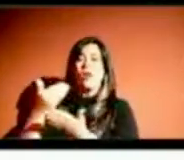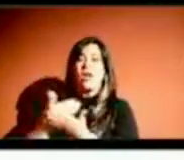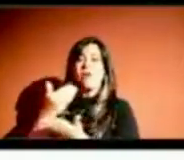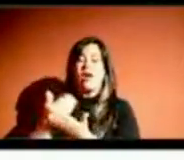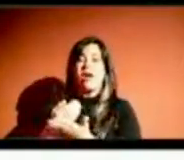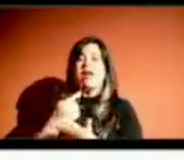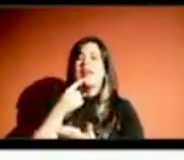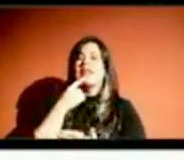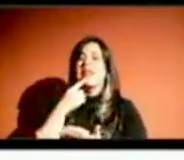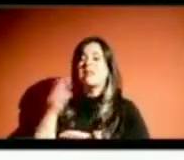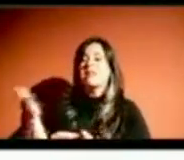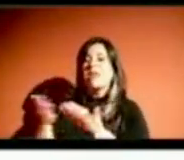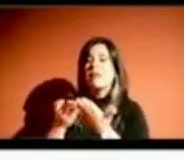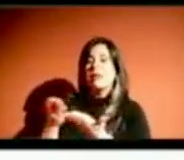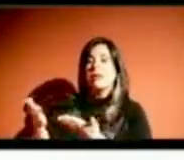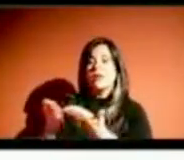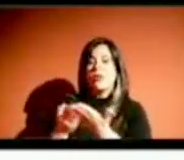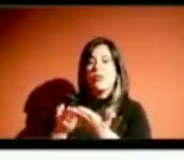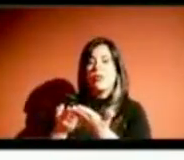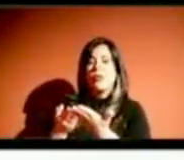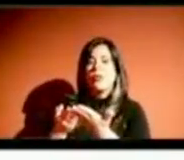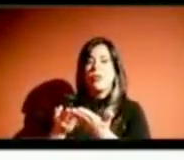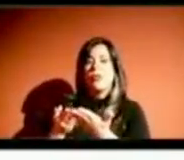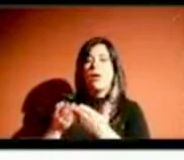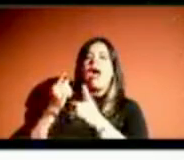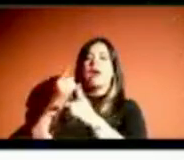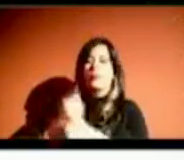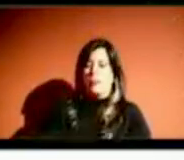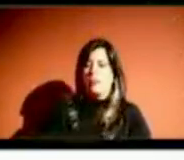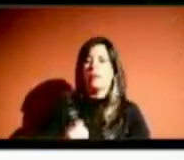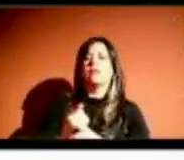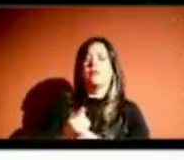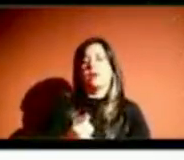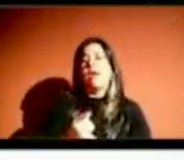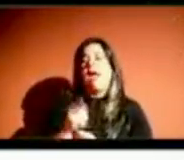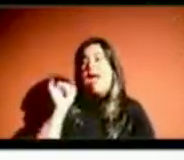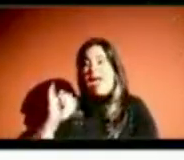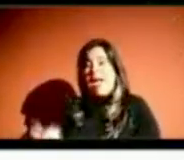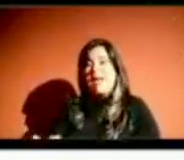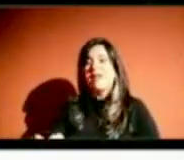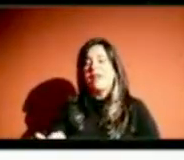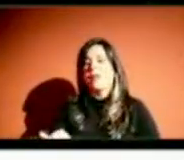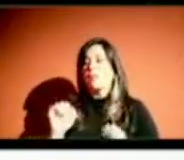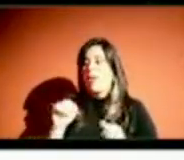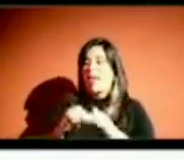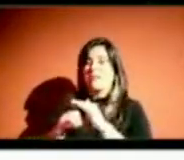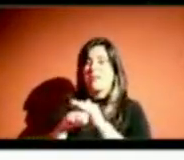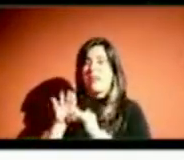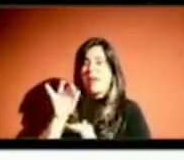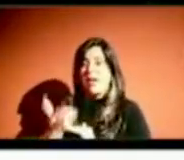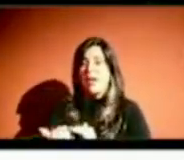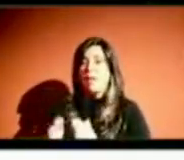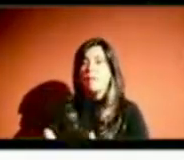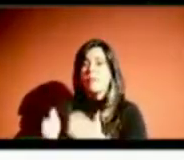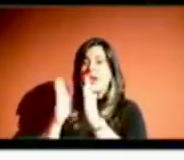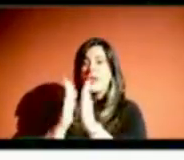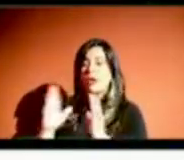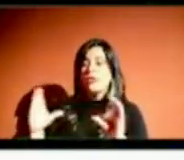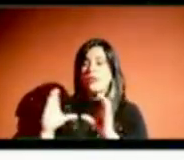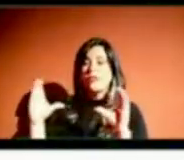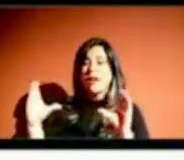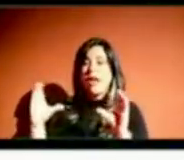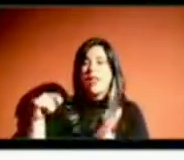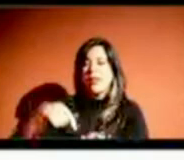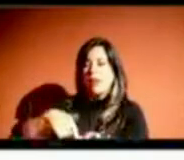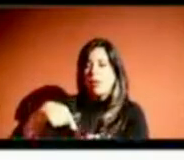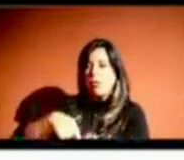habla servicios frecuentes. En servicios frecuentes, usted va a poder entonces acceder ahí, solicitar una